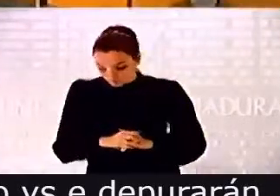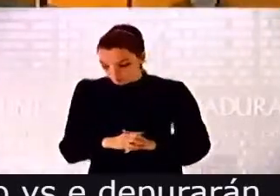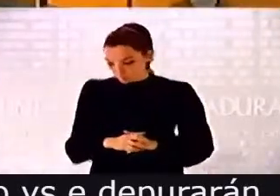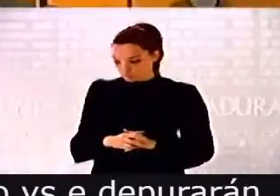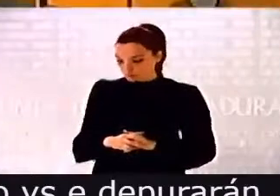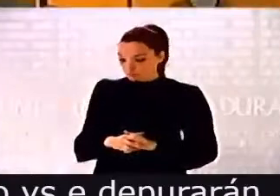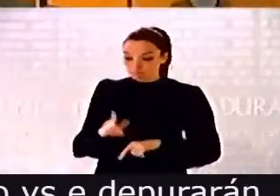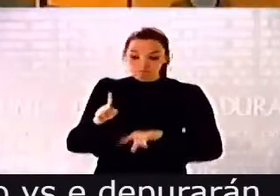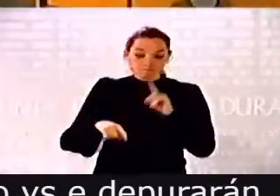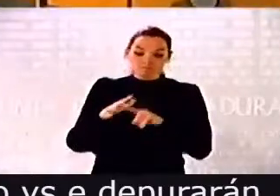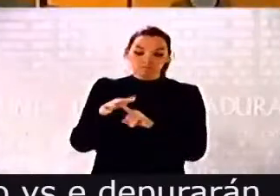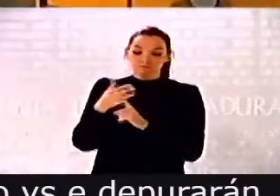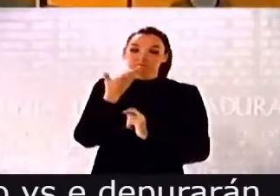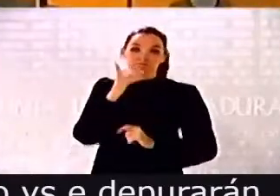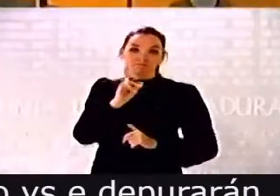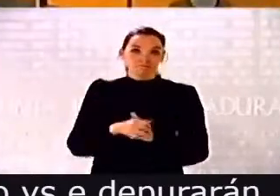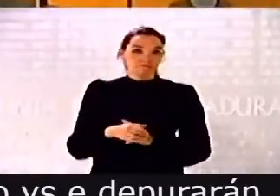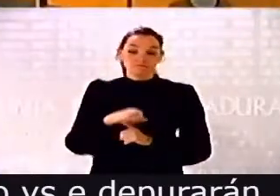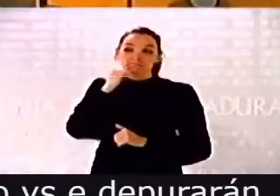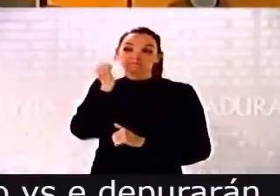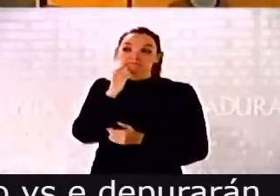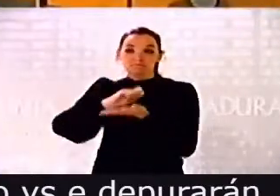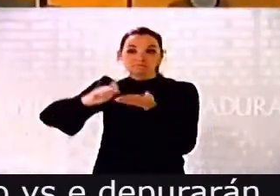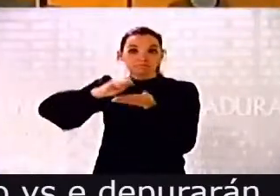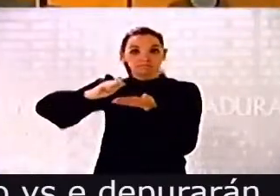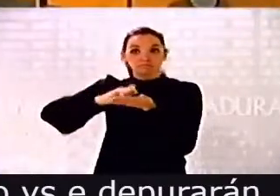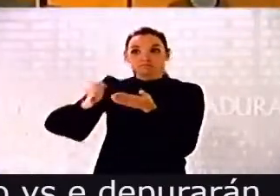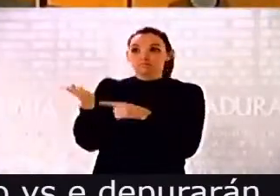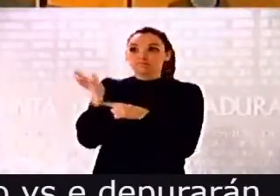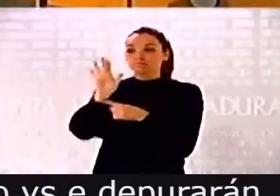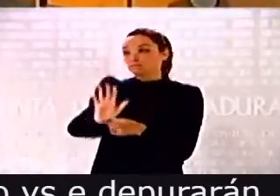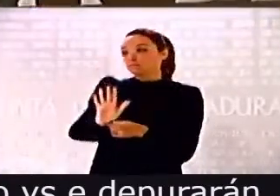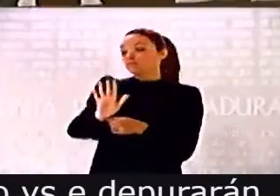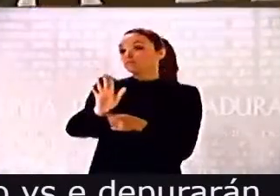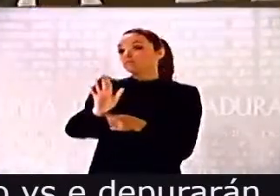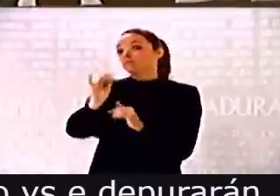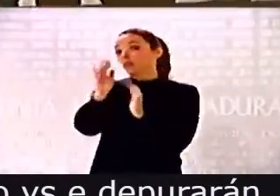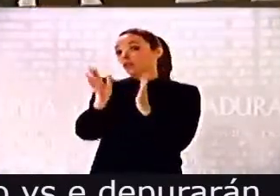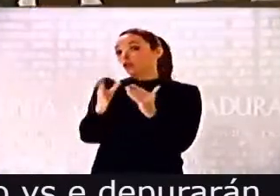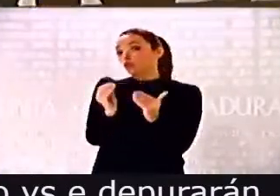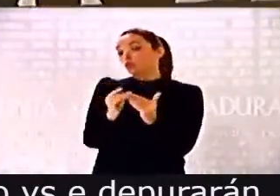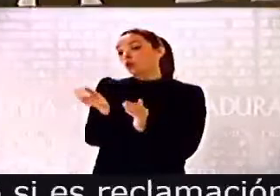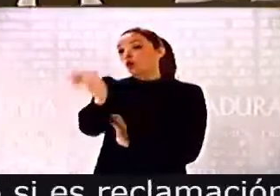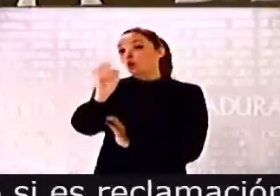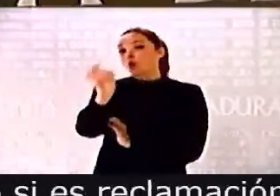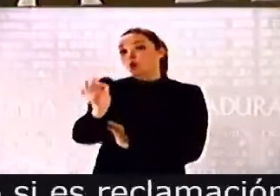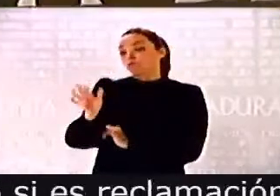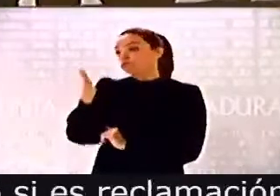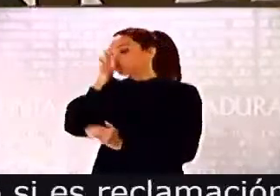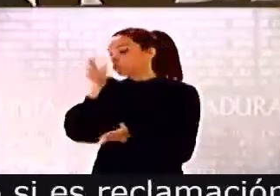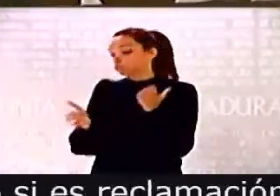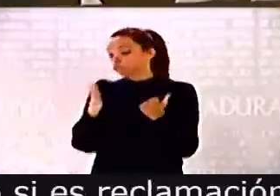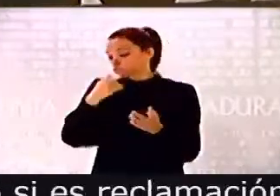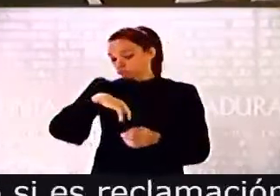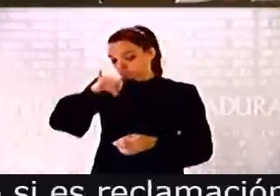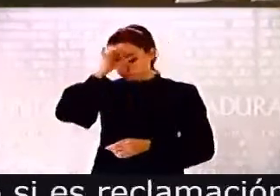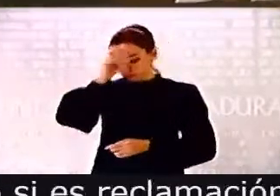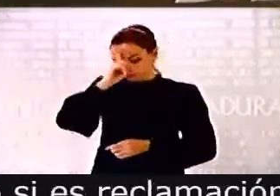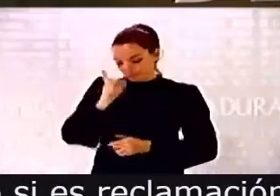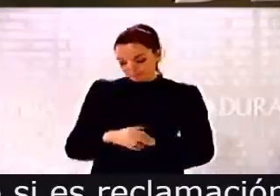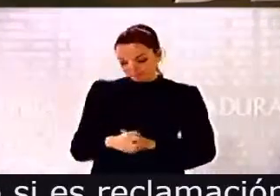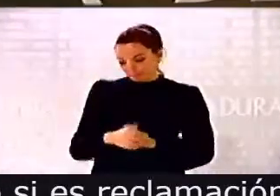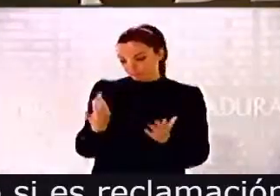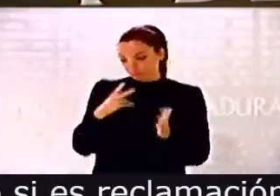Es que desconozco si ha sido una reclamación por escrito ante atención al usuario o una reclamación patrimonial. Es que no lo sé.